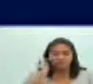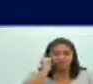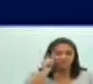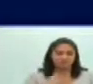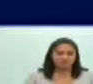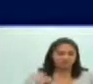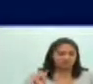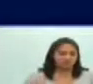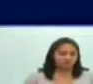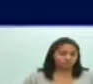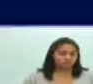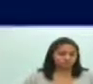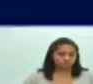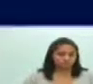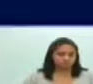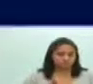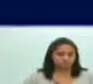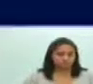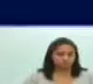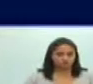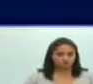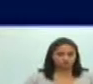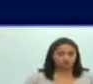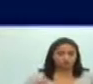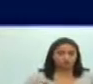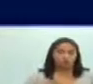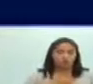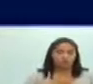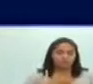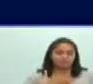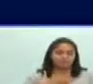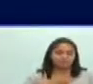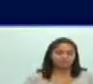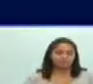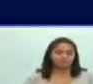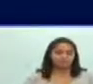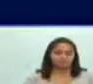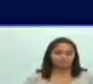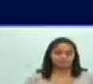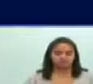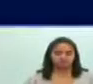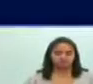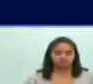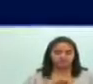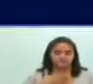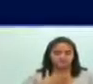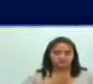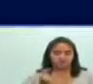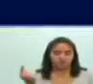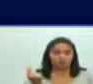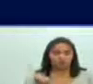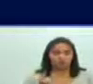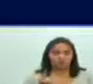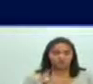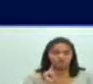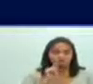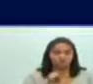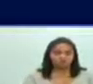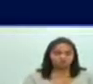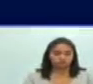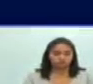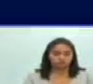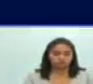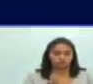muy relacionados con los pronombres personales, porque mío se refiere a la primera persona, tuyo a la segunda, suyo a